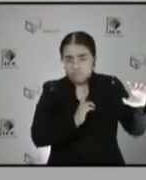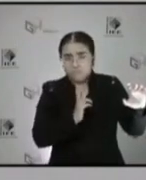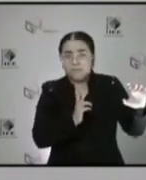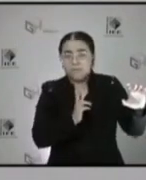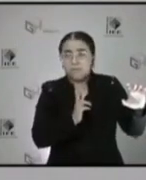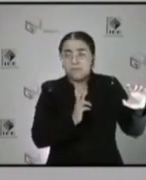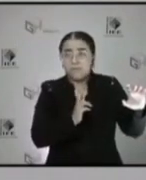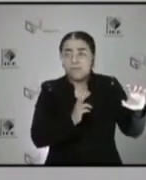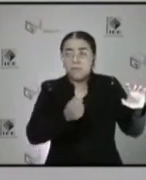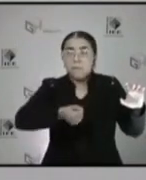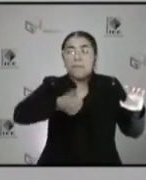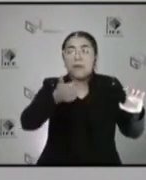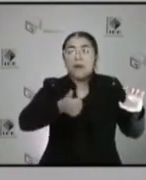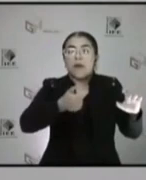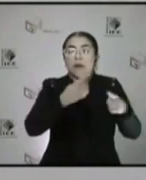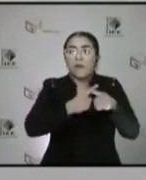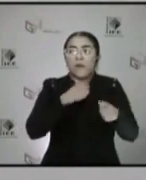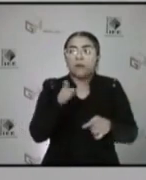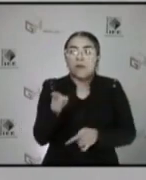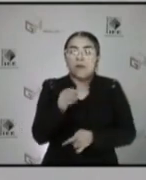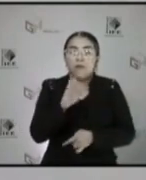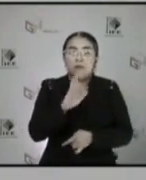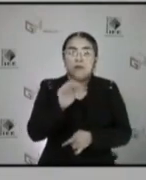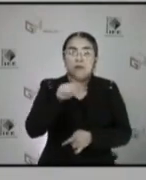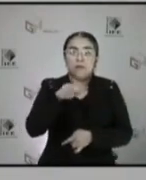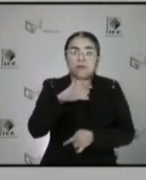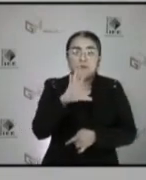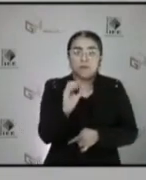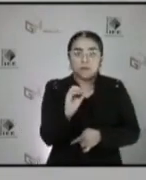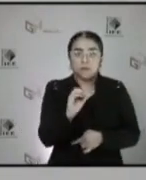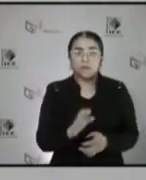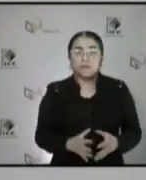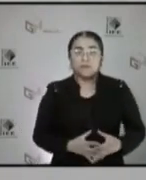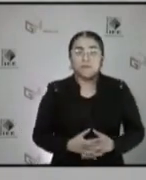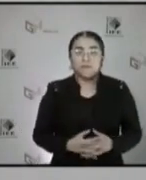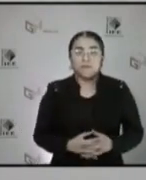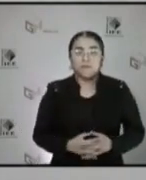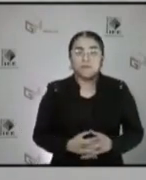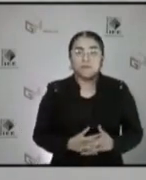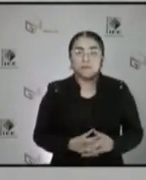El primero en este caso será el candidato Francisco Berganza. Candidato.